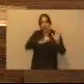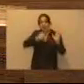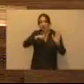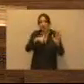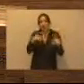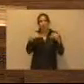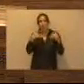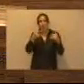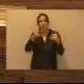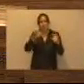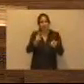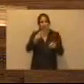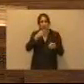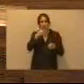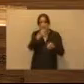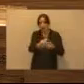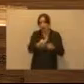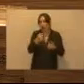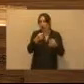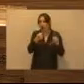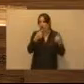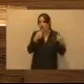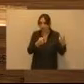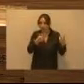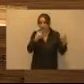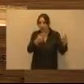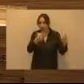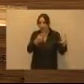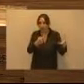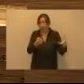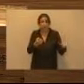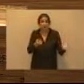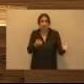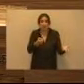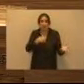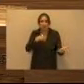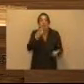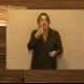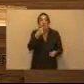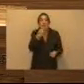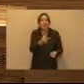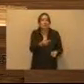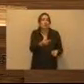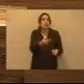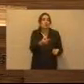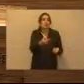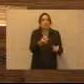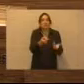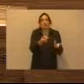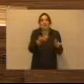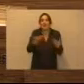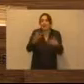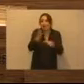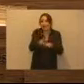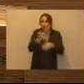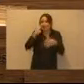por activa y por pasiva. Y también nunca hemos dicho que no son ni dan idea del